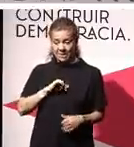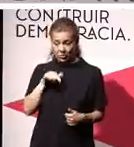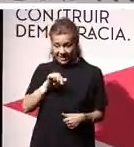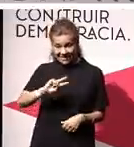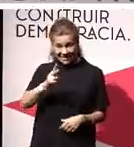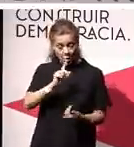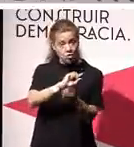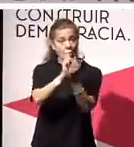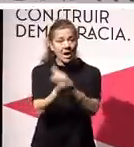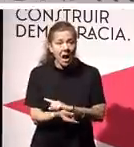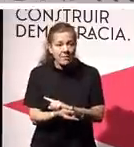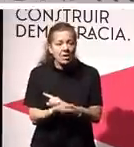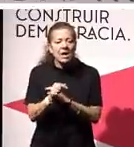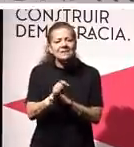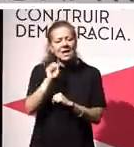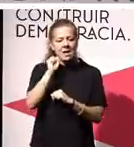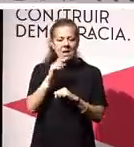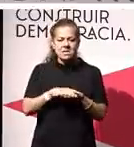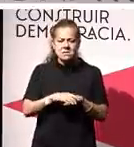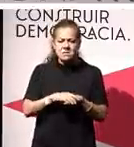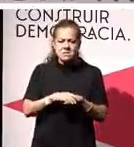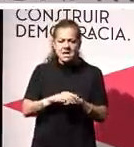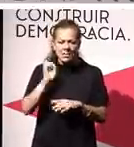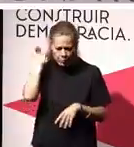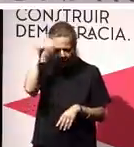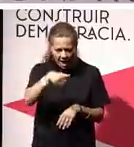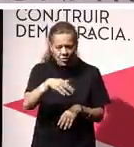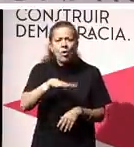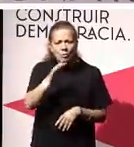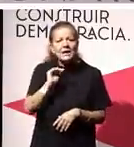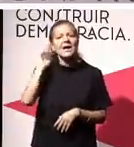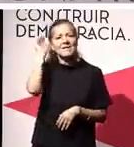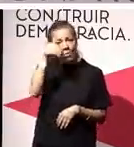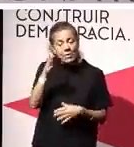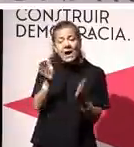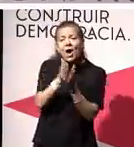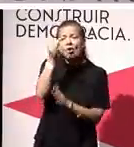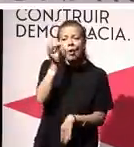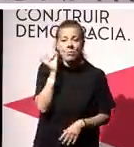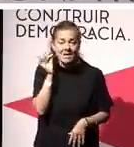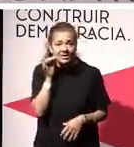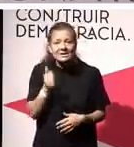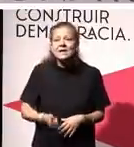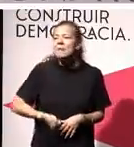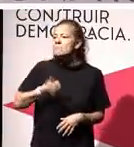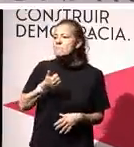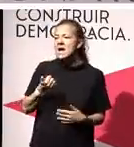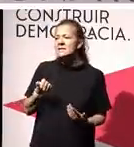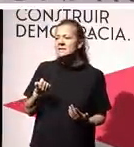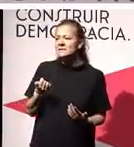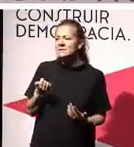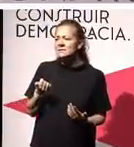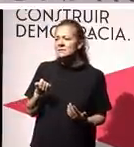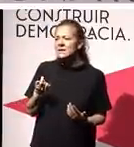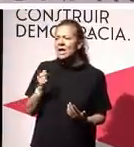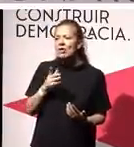segunda transición es republicano, porque la República, compañeros y compañeras, es muchísimo más que no tener